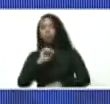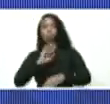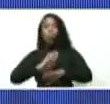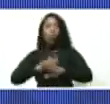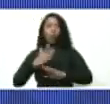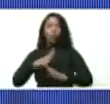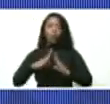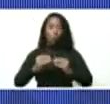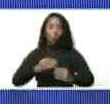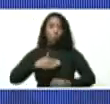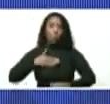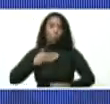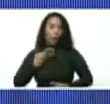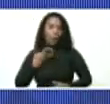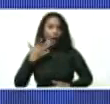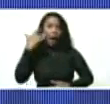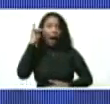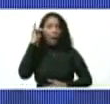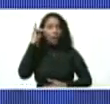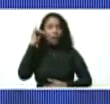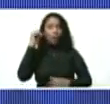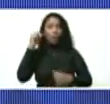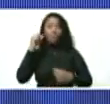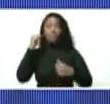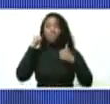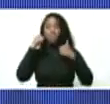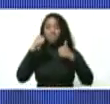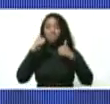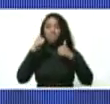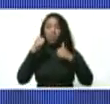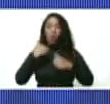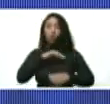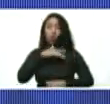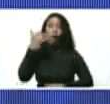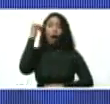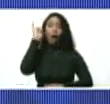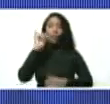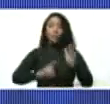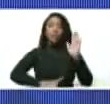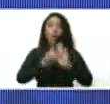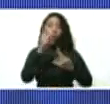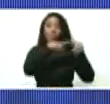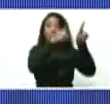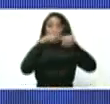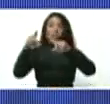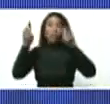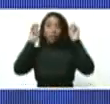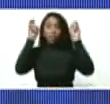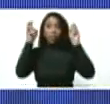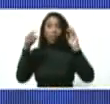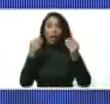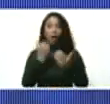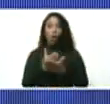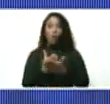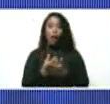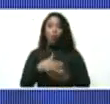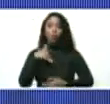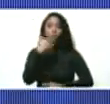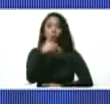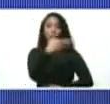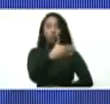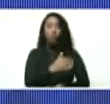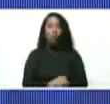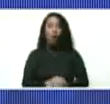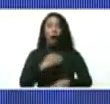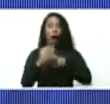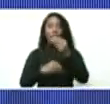posibilidades, por todas las potencialidades que nosotros tenemos para desarrollarnos en distintas áreas de la economía. Cuando